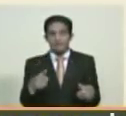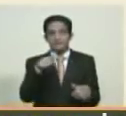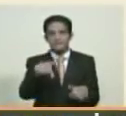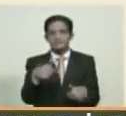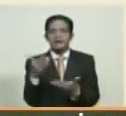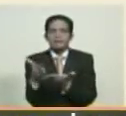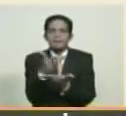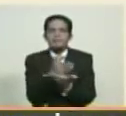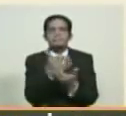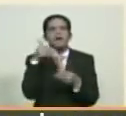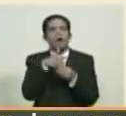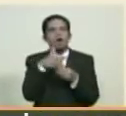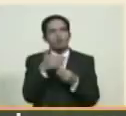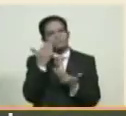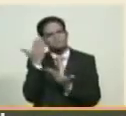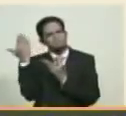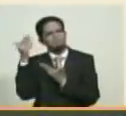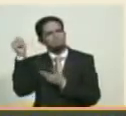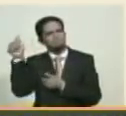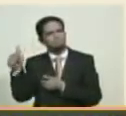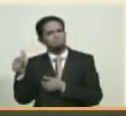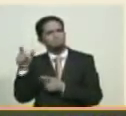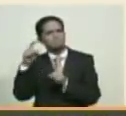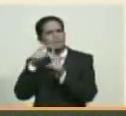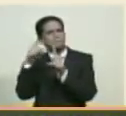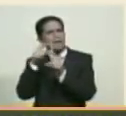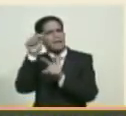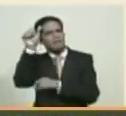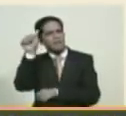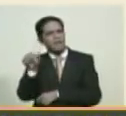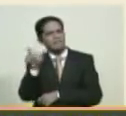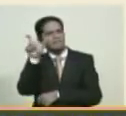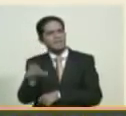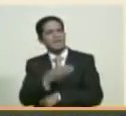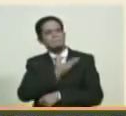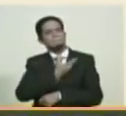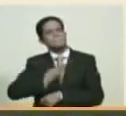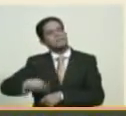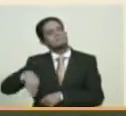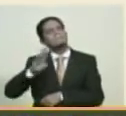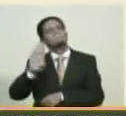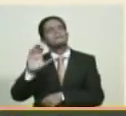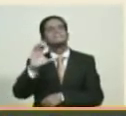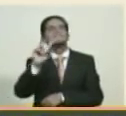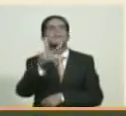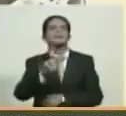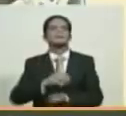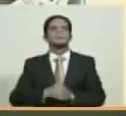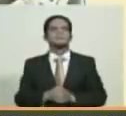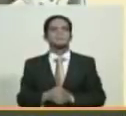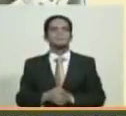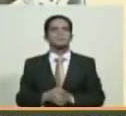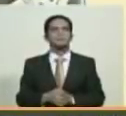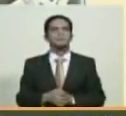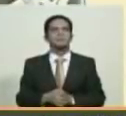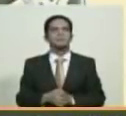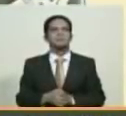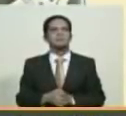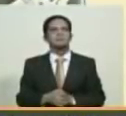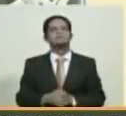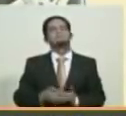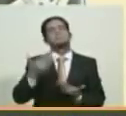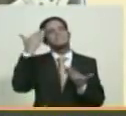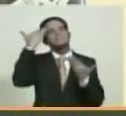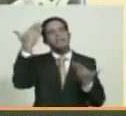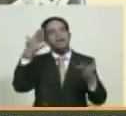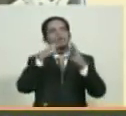Ahorro en Oro. Vamos a escuchar de inmediato palabras de Calixto Ortega Sánchez, presidente de esta institución. Un saludo a todo